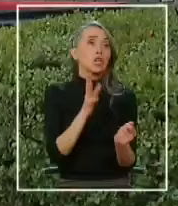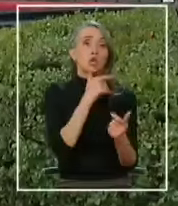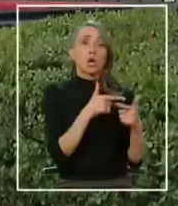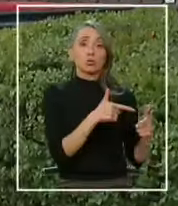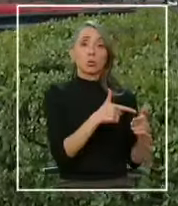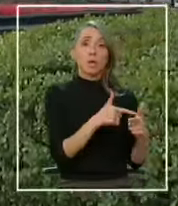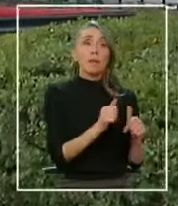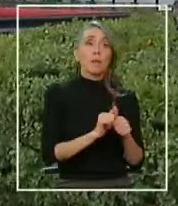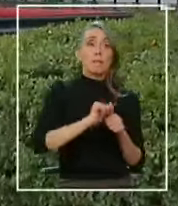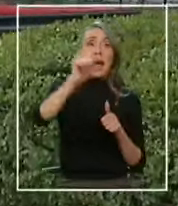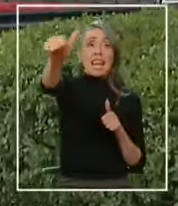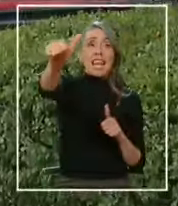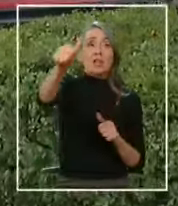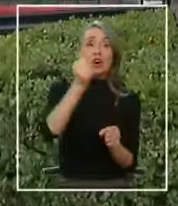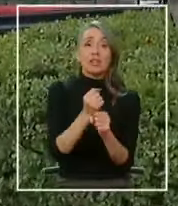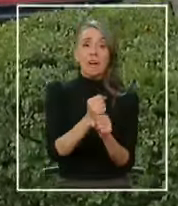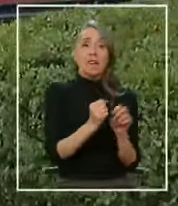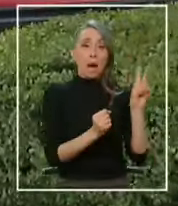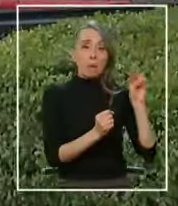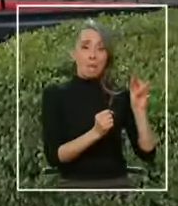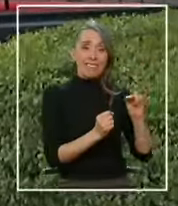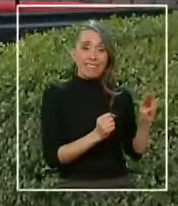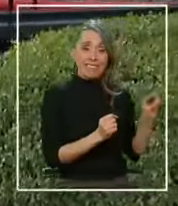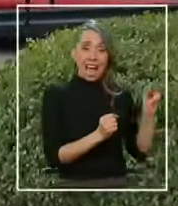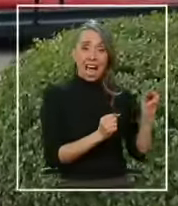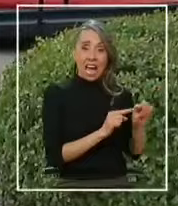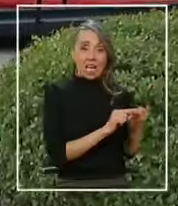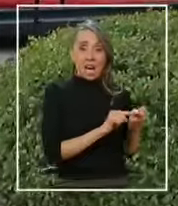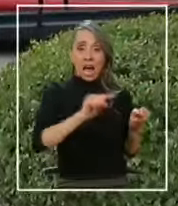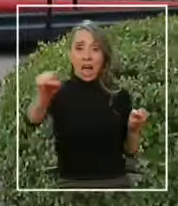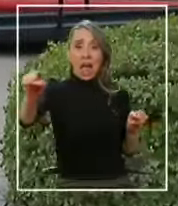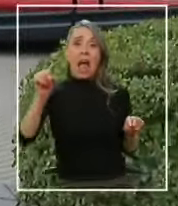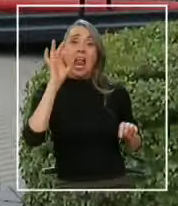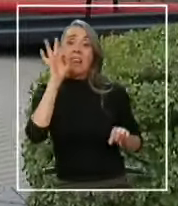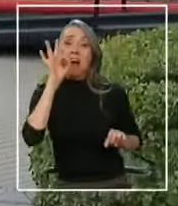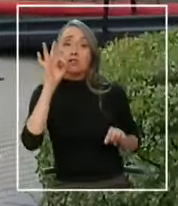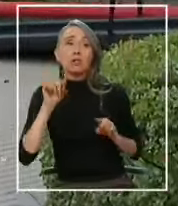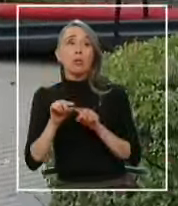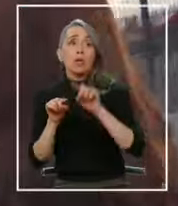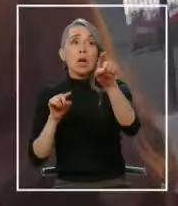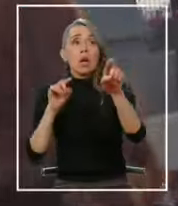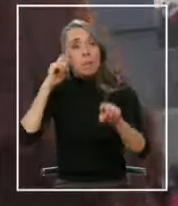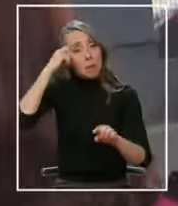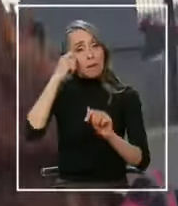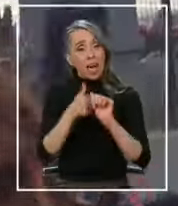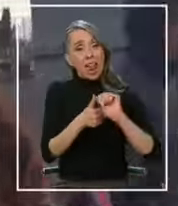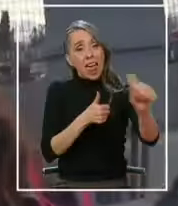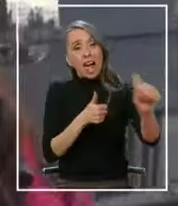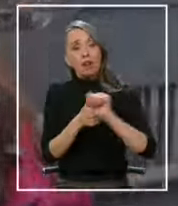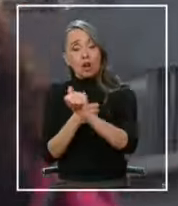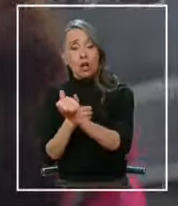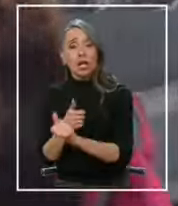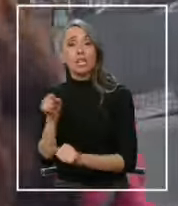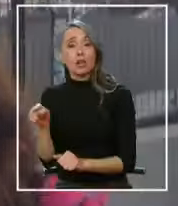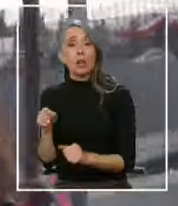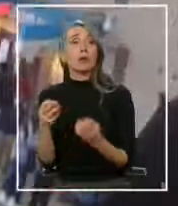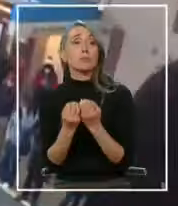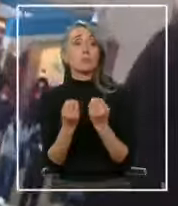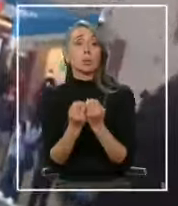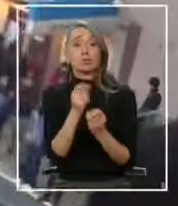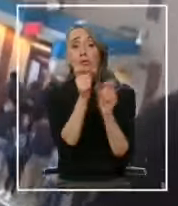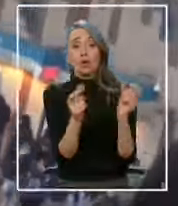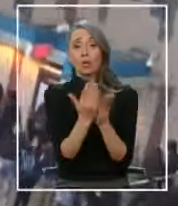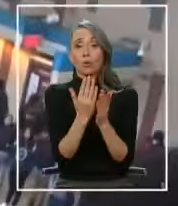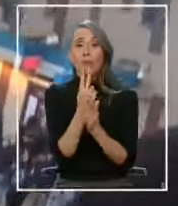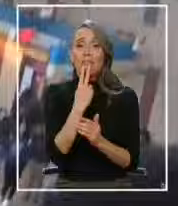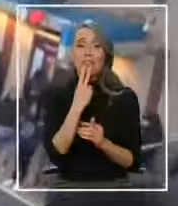suerte y tiene que trabajar desde La Pintana de mi casa hasta Las Condes o la Providencia. Pero su historia se repite entre cientos de